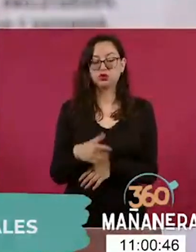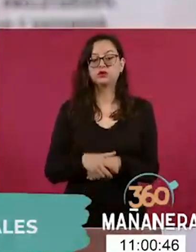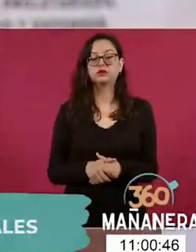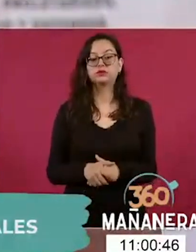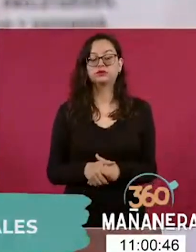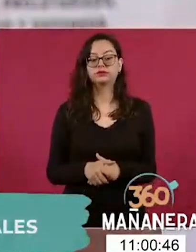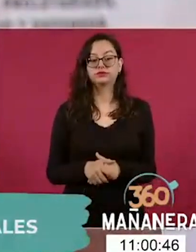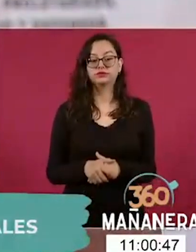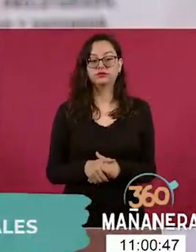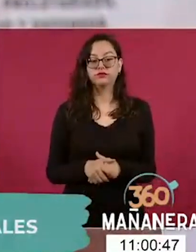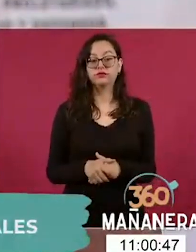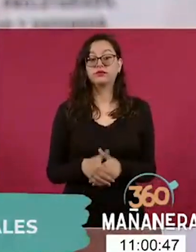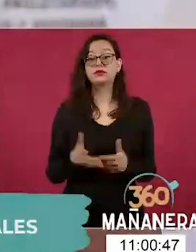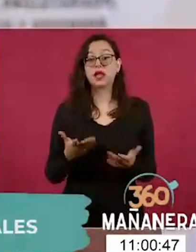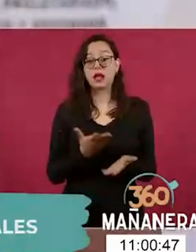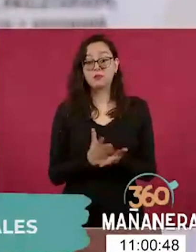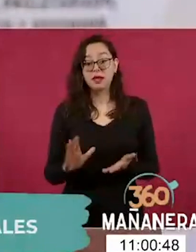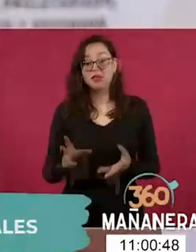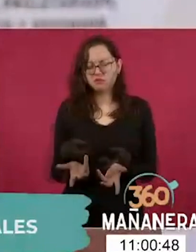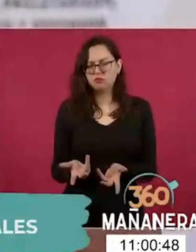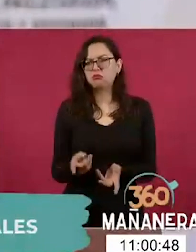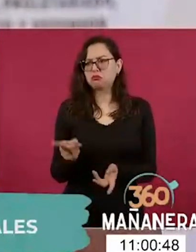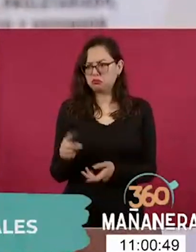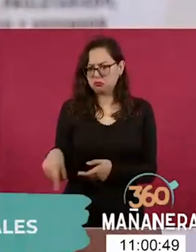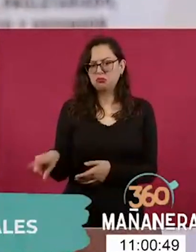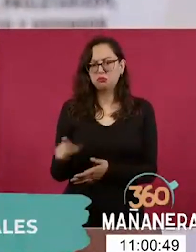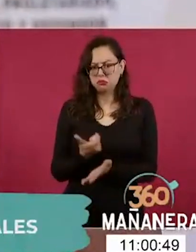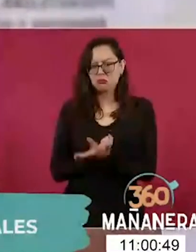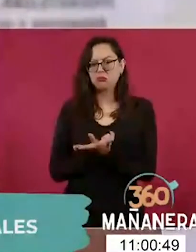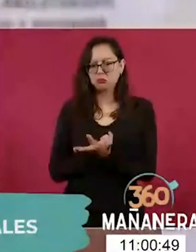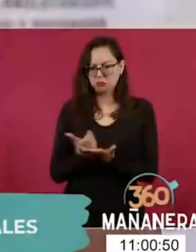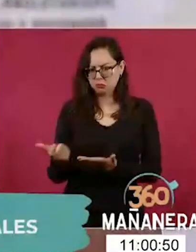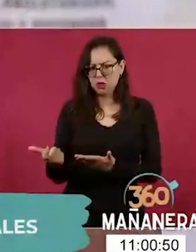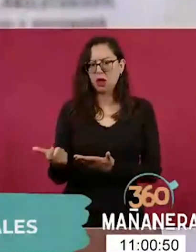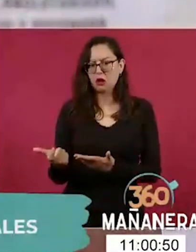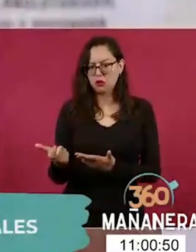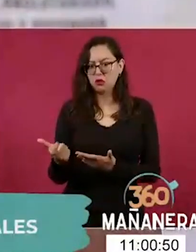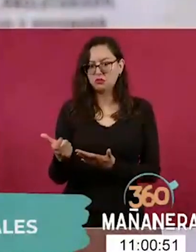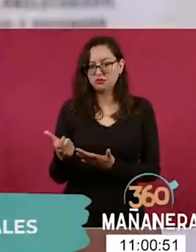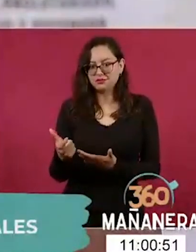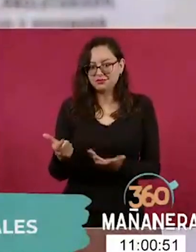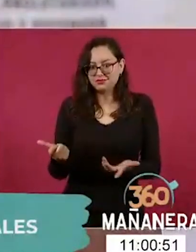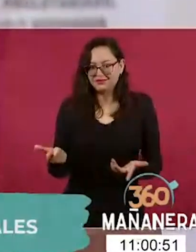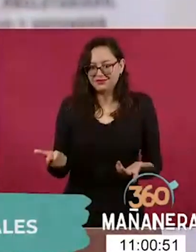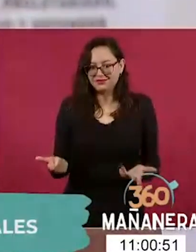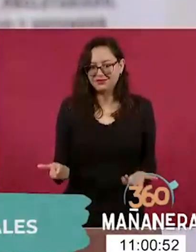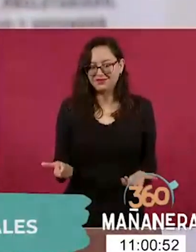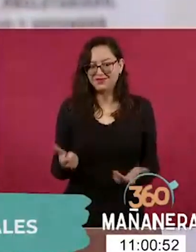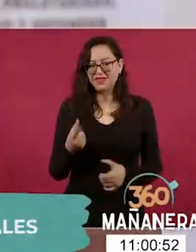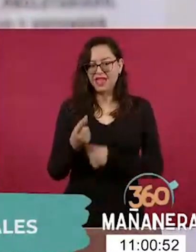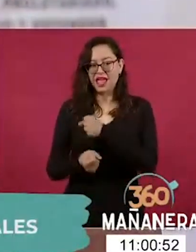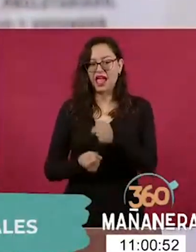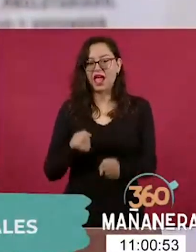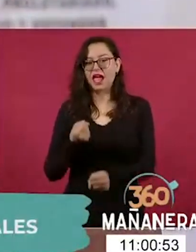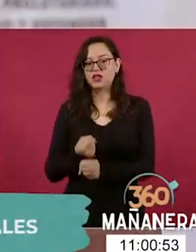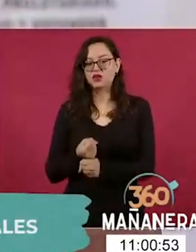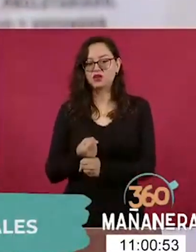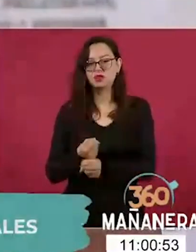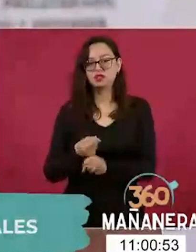eh gastos de alimentación en restaurantes el erario les paga anuales